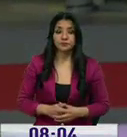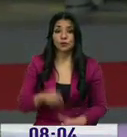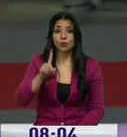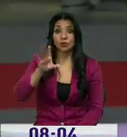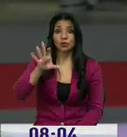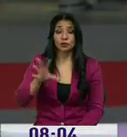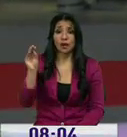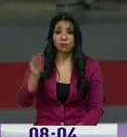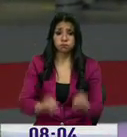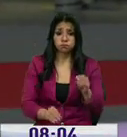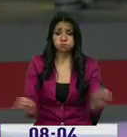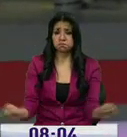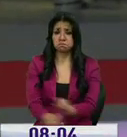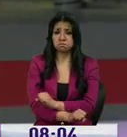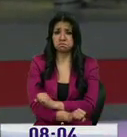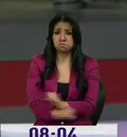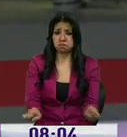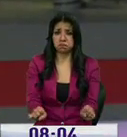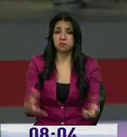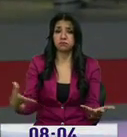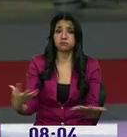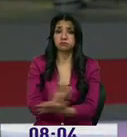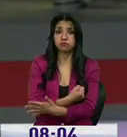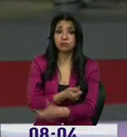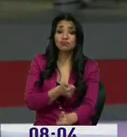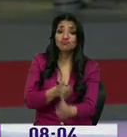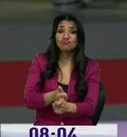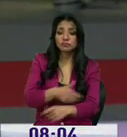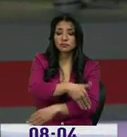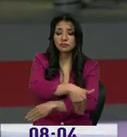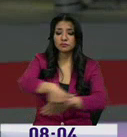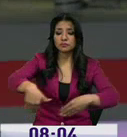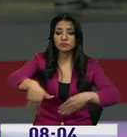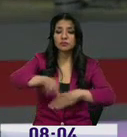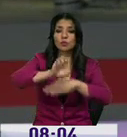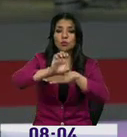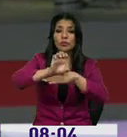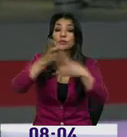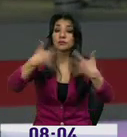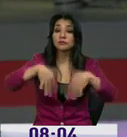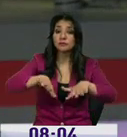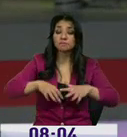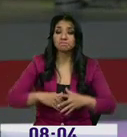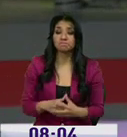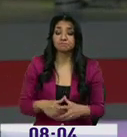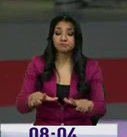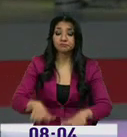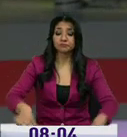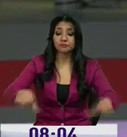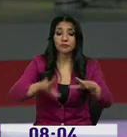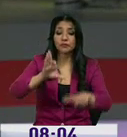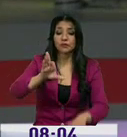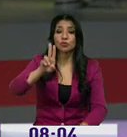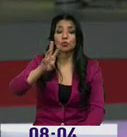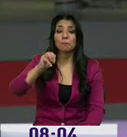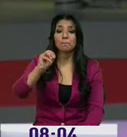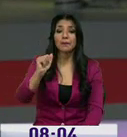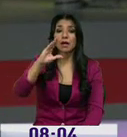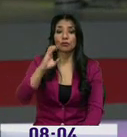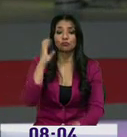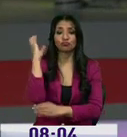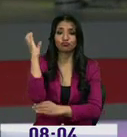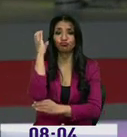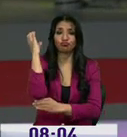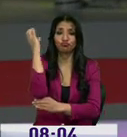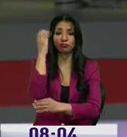de explosivos y minas antipersonales fueron decomisados a pocos metros de la frontera con Ecuador. Esto en la zona de Tumaco, en Colombia. El trabajo